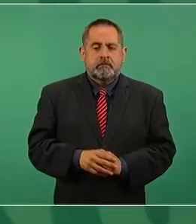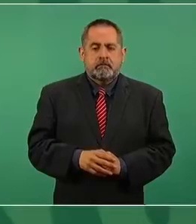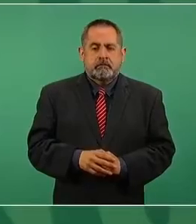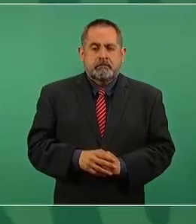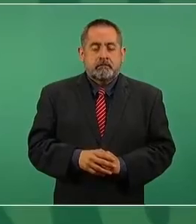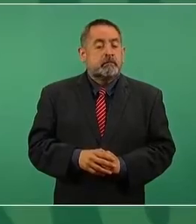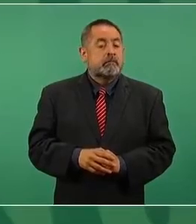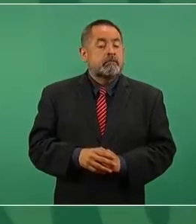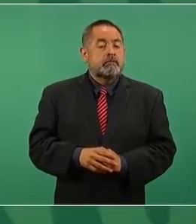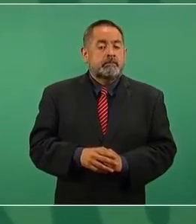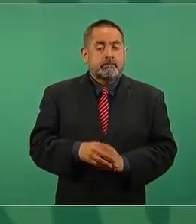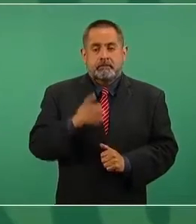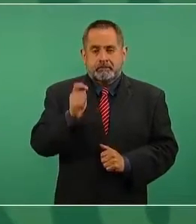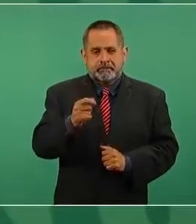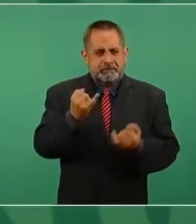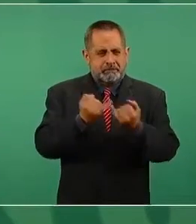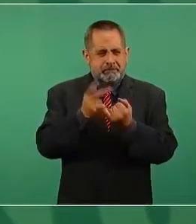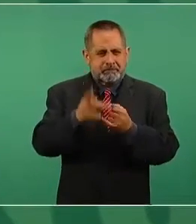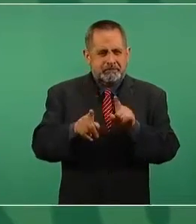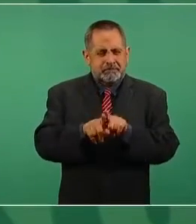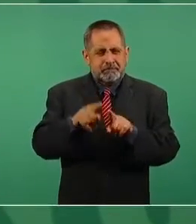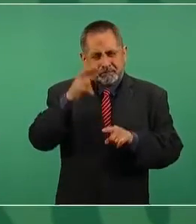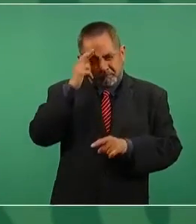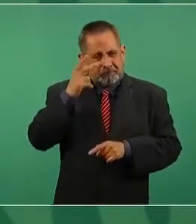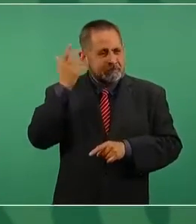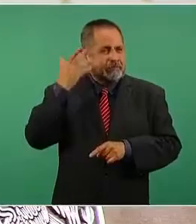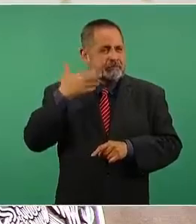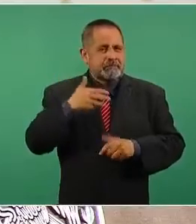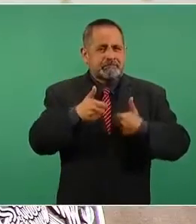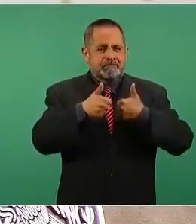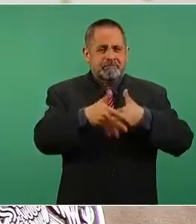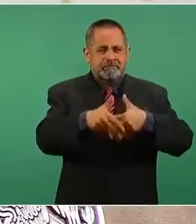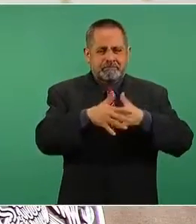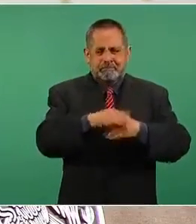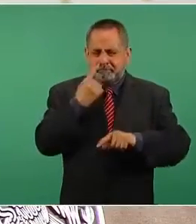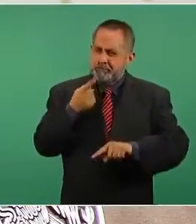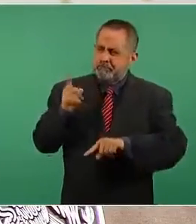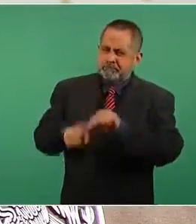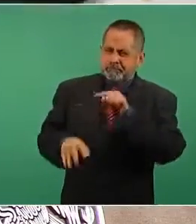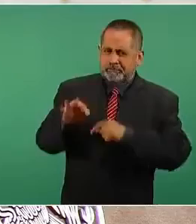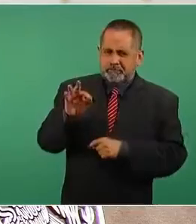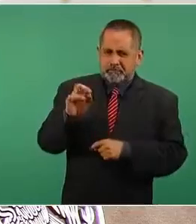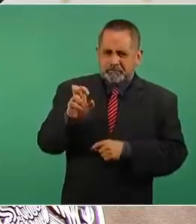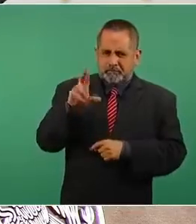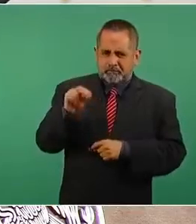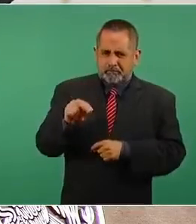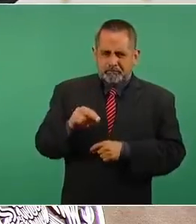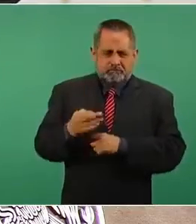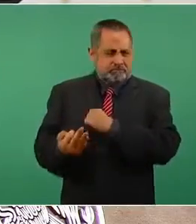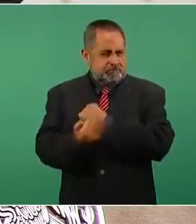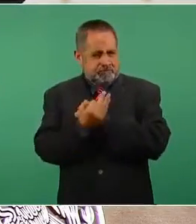Como la gran manifestación del desafuero, que ahí sí fue